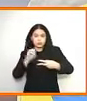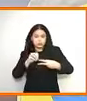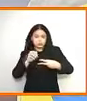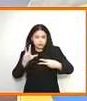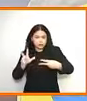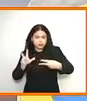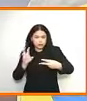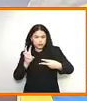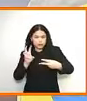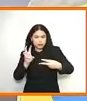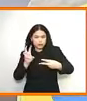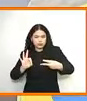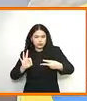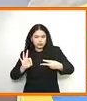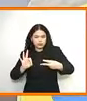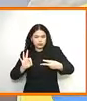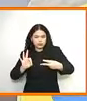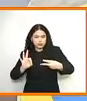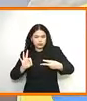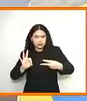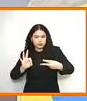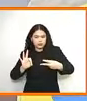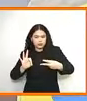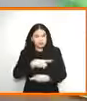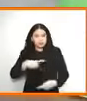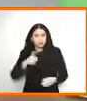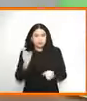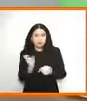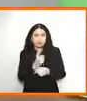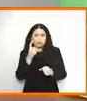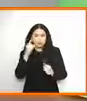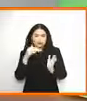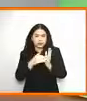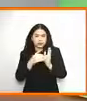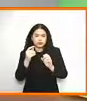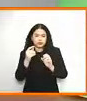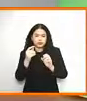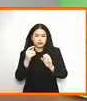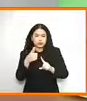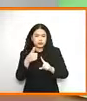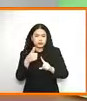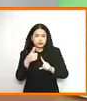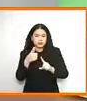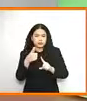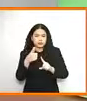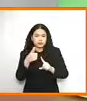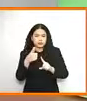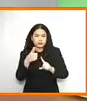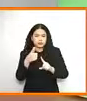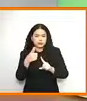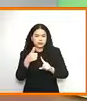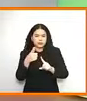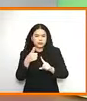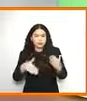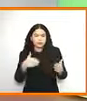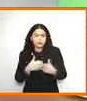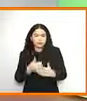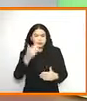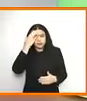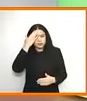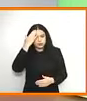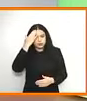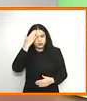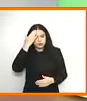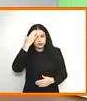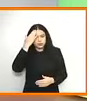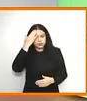y 69. Continuamos la diversión ganando 100.000 lempiras con Pega 3. Así que preparados, porque rápidamente vamos a